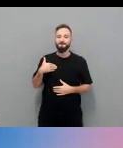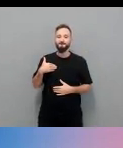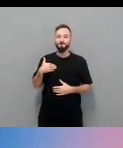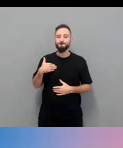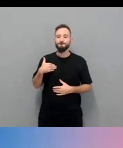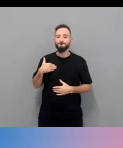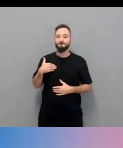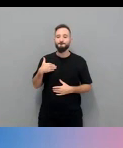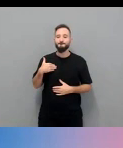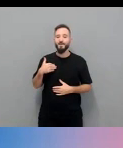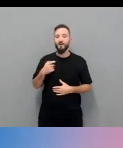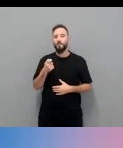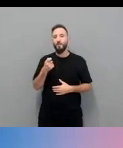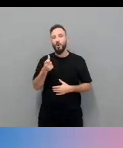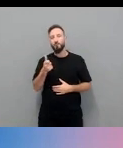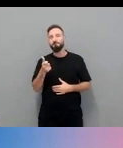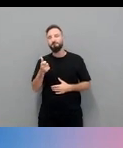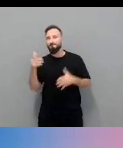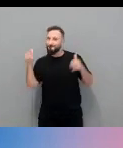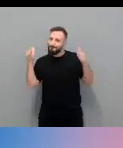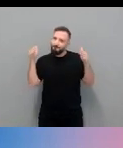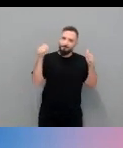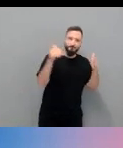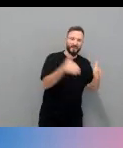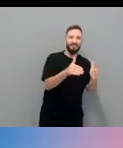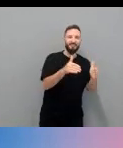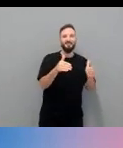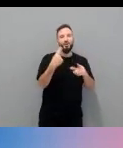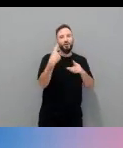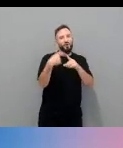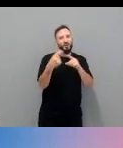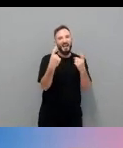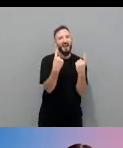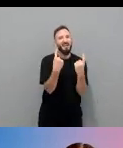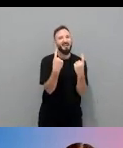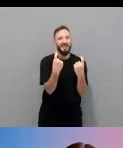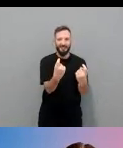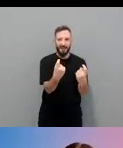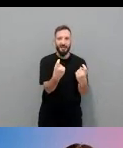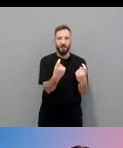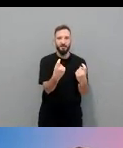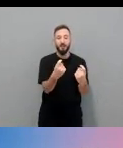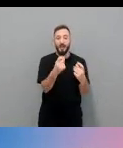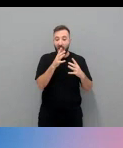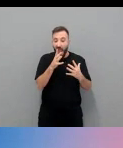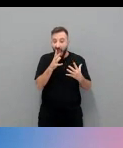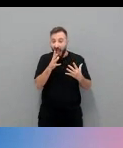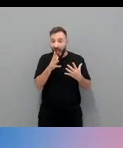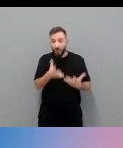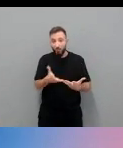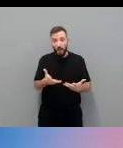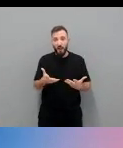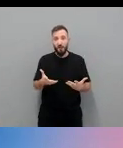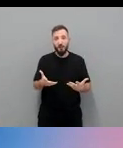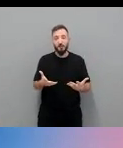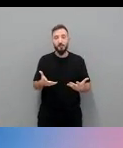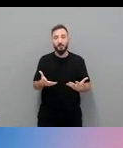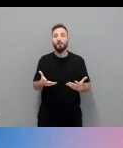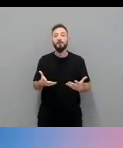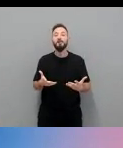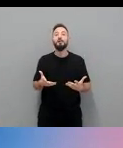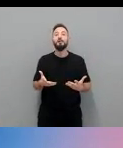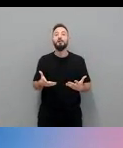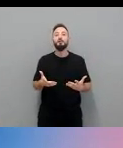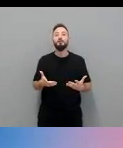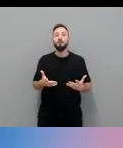hacer un pequeño hincapié a una necesidad, y es que en la actualidad, bueno, pues vivimos